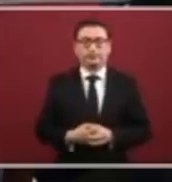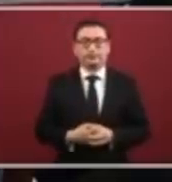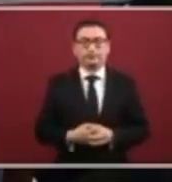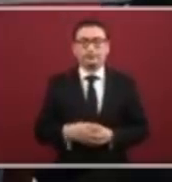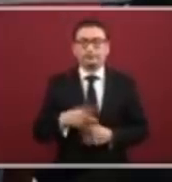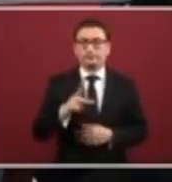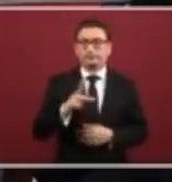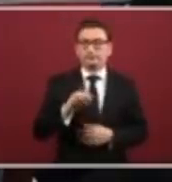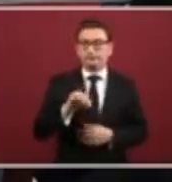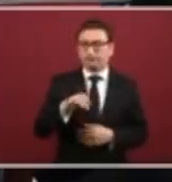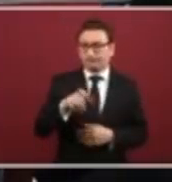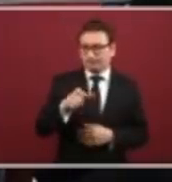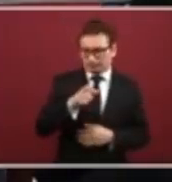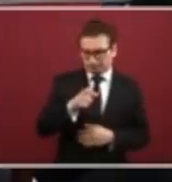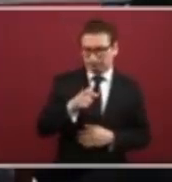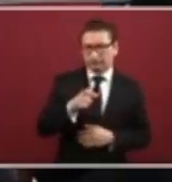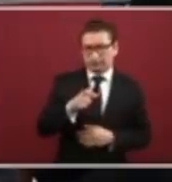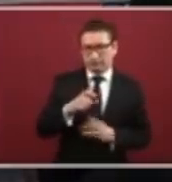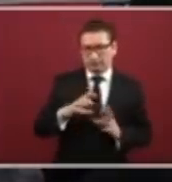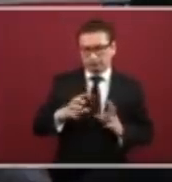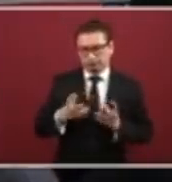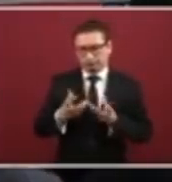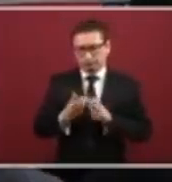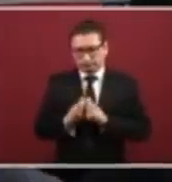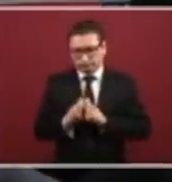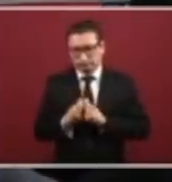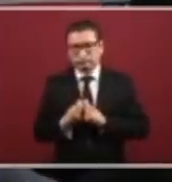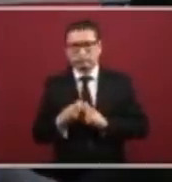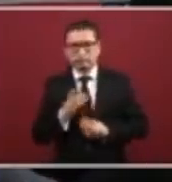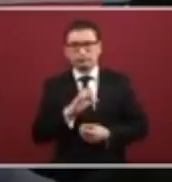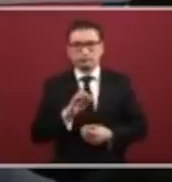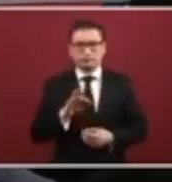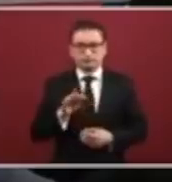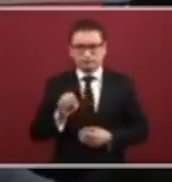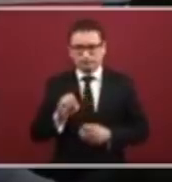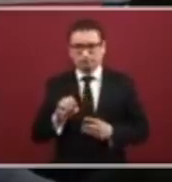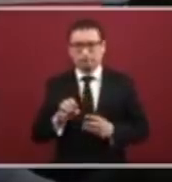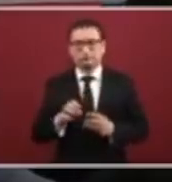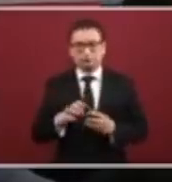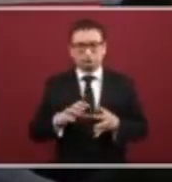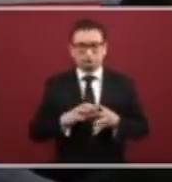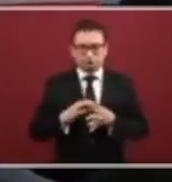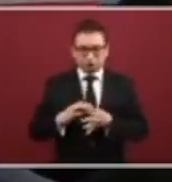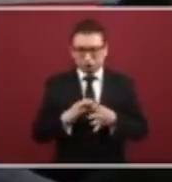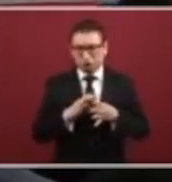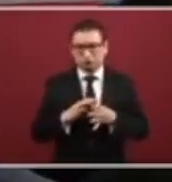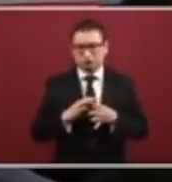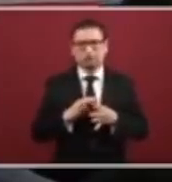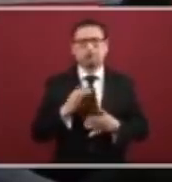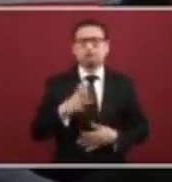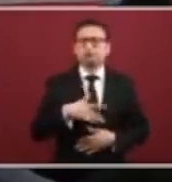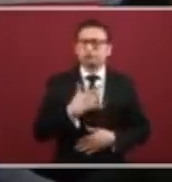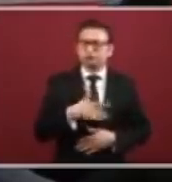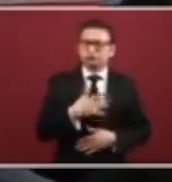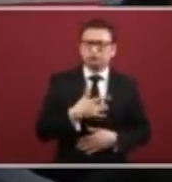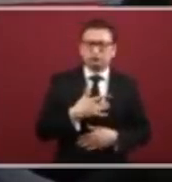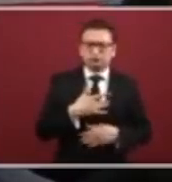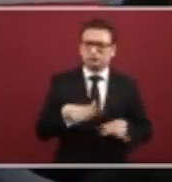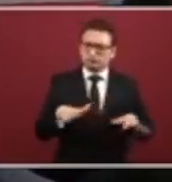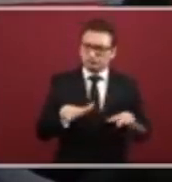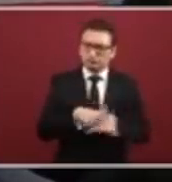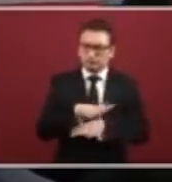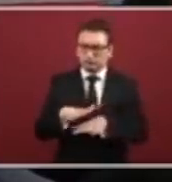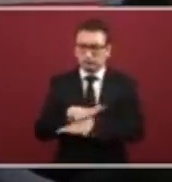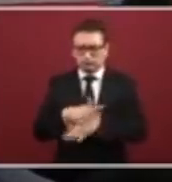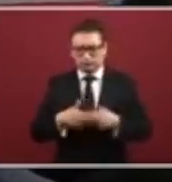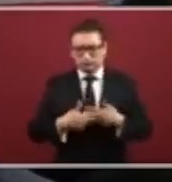Petróleos Mexicanos, en conjunto con la Secretaría de Energía, han decidido modificar la estrategia de ejecución